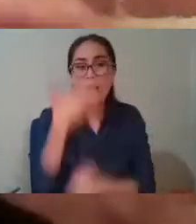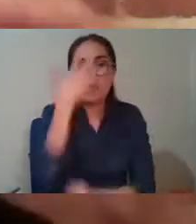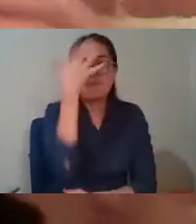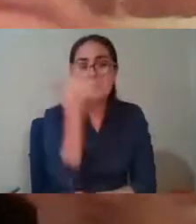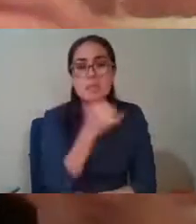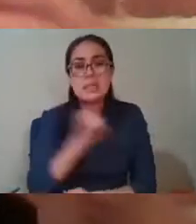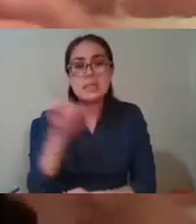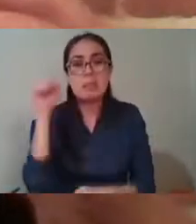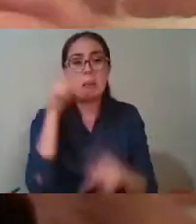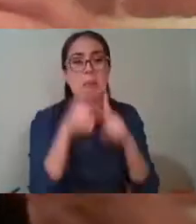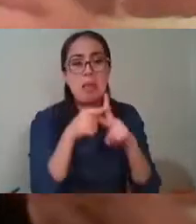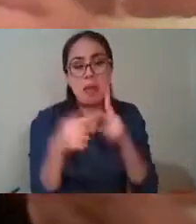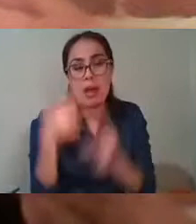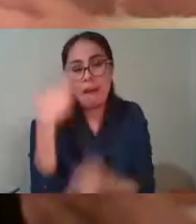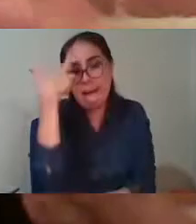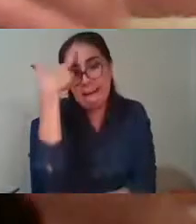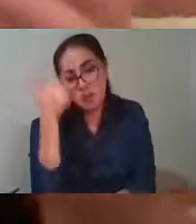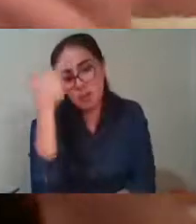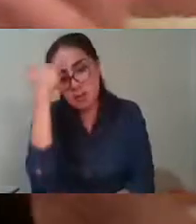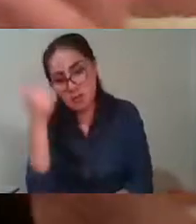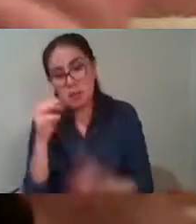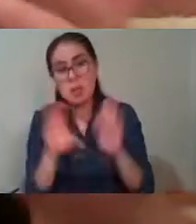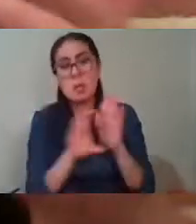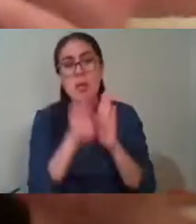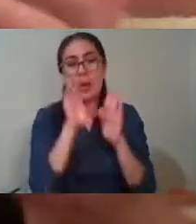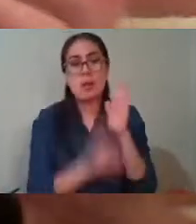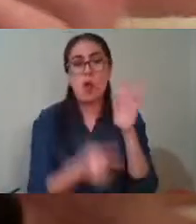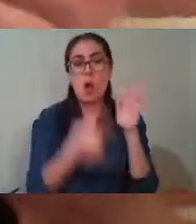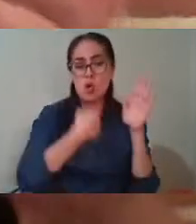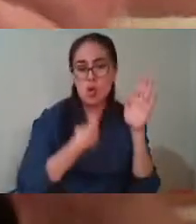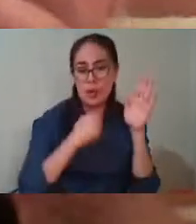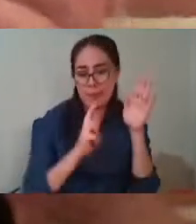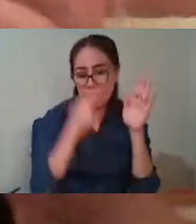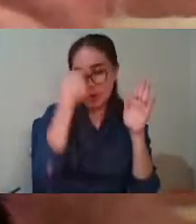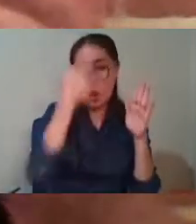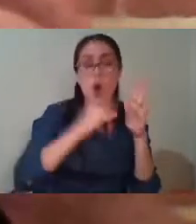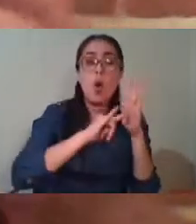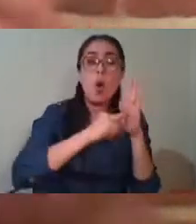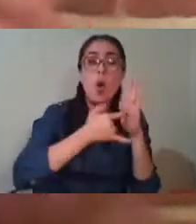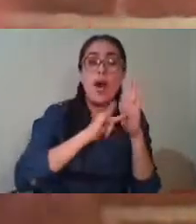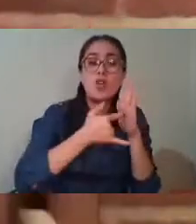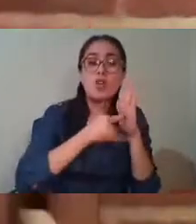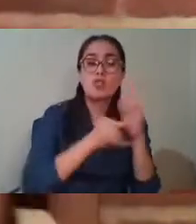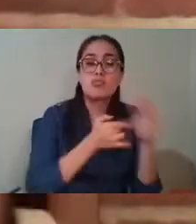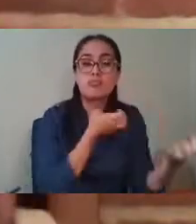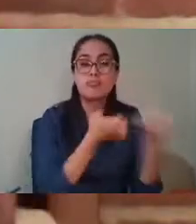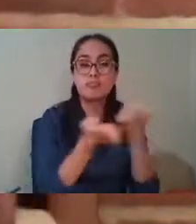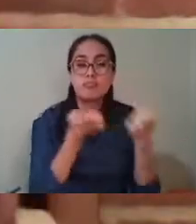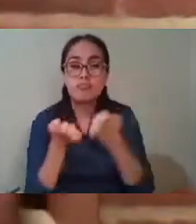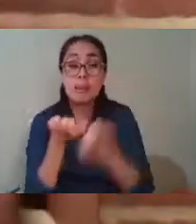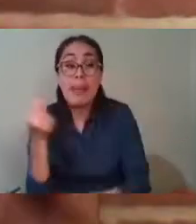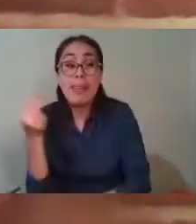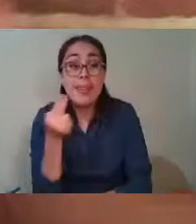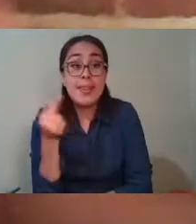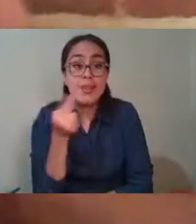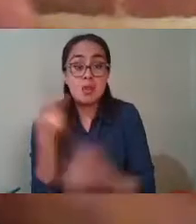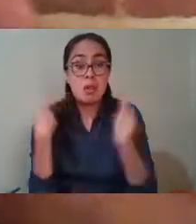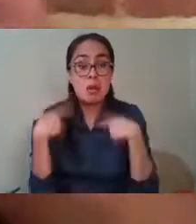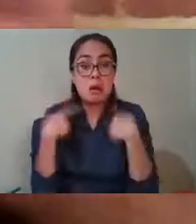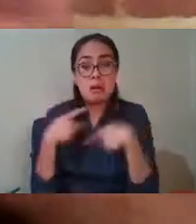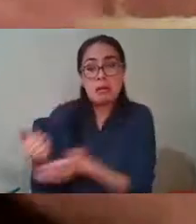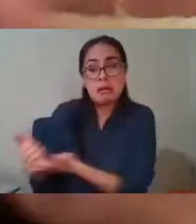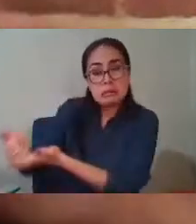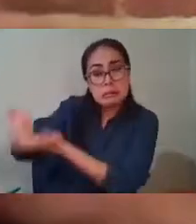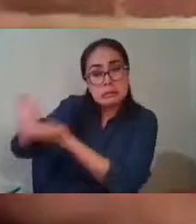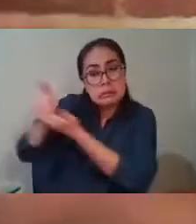ejemplo, para armar los horarios de ensayo de una apuesta, necesito un asistente. Yo soy